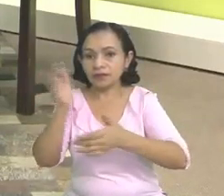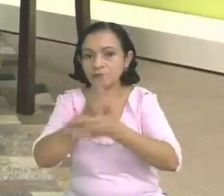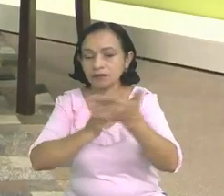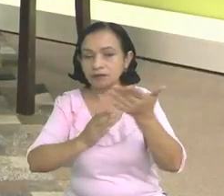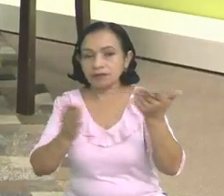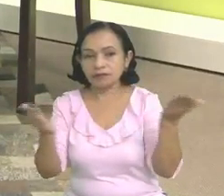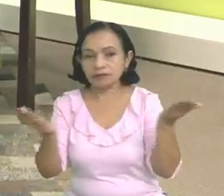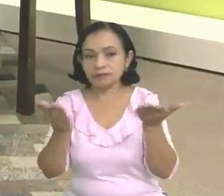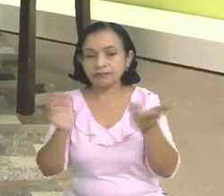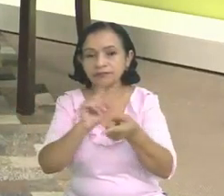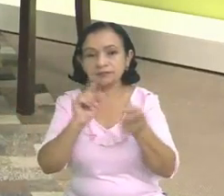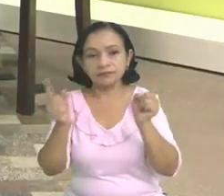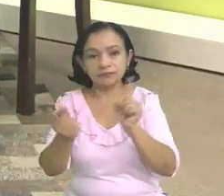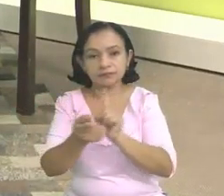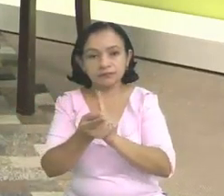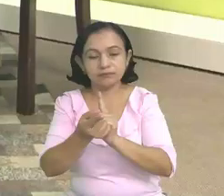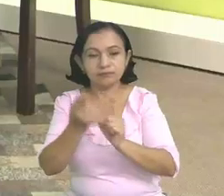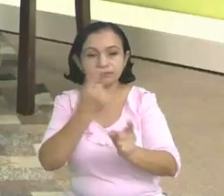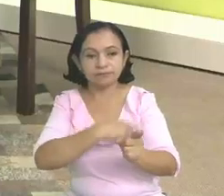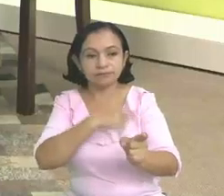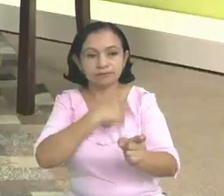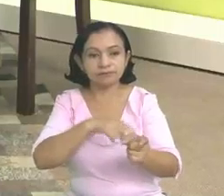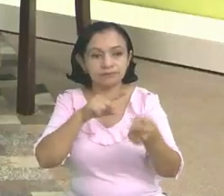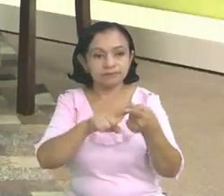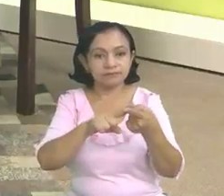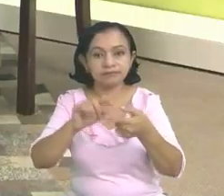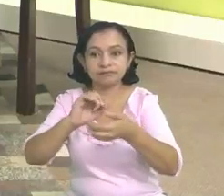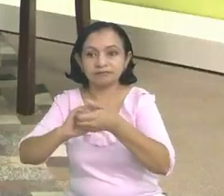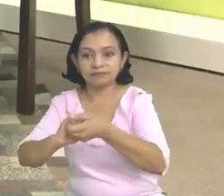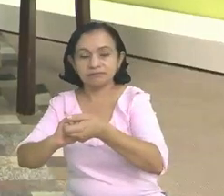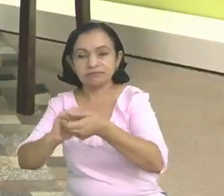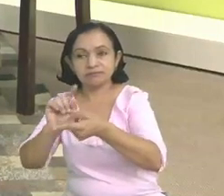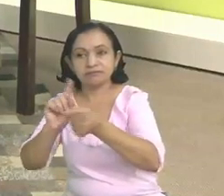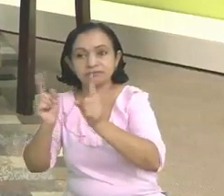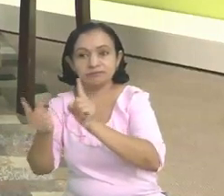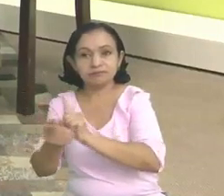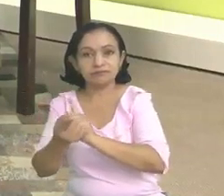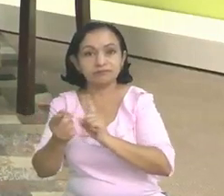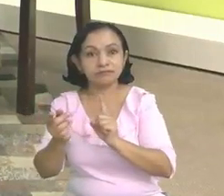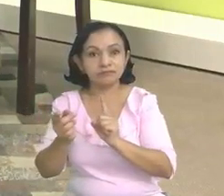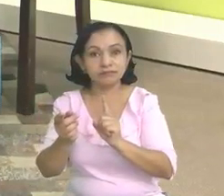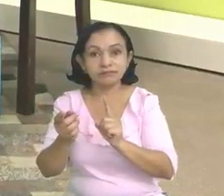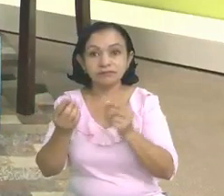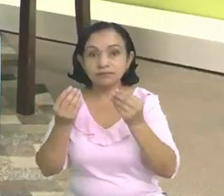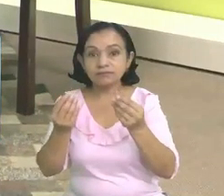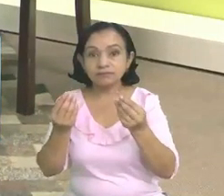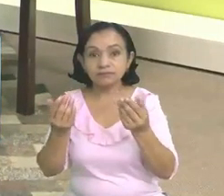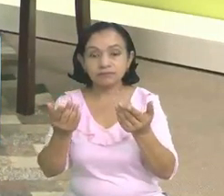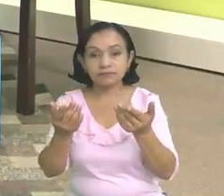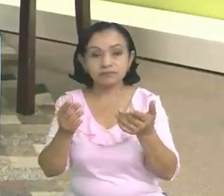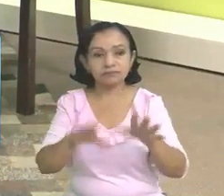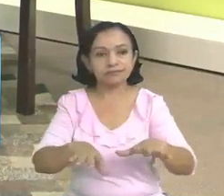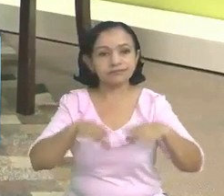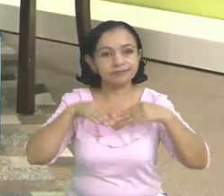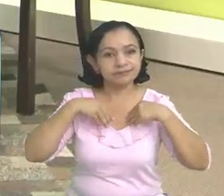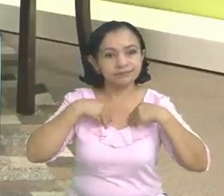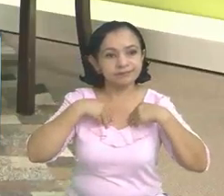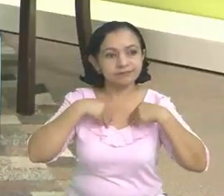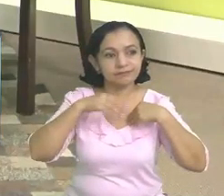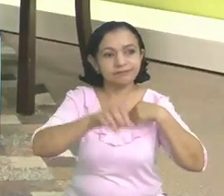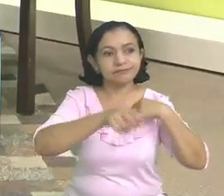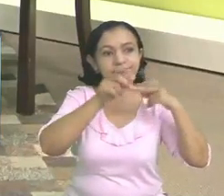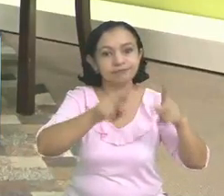adaptativos cuando hay un cambio de escuela, por ejemplo, cuando hay un cambio de amigos, porque ellos dependen mucho de la aceptación de